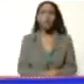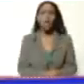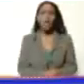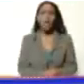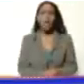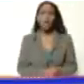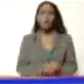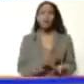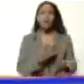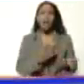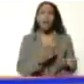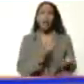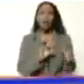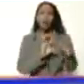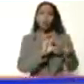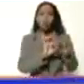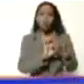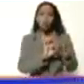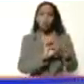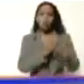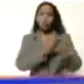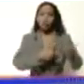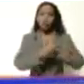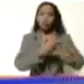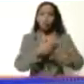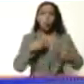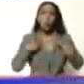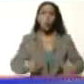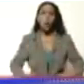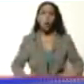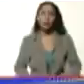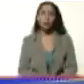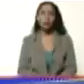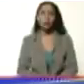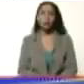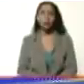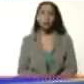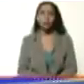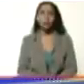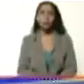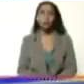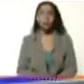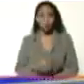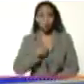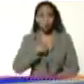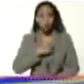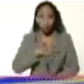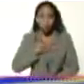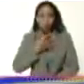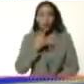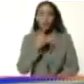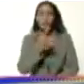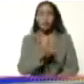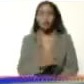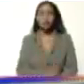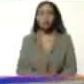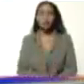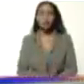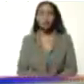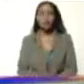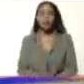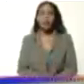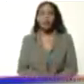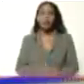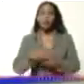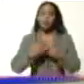y yo puedo decir que al pasar